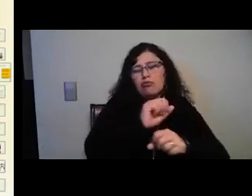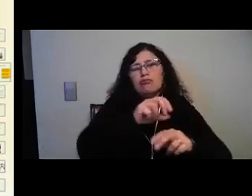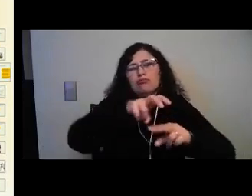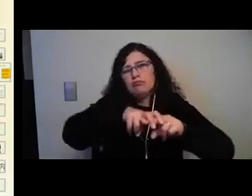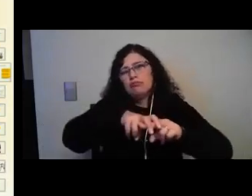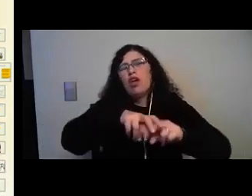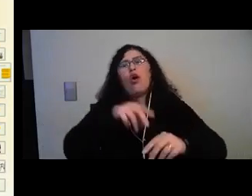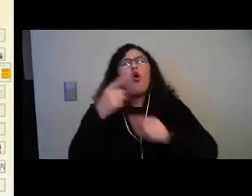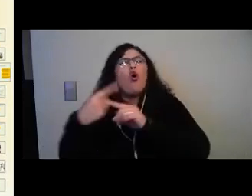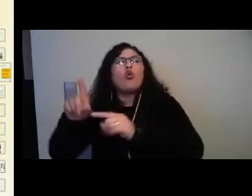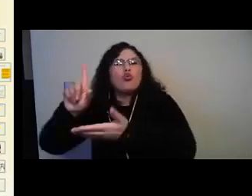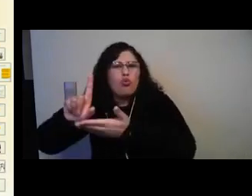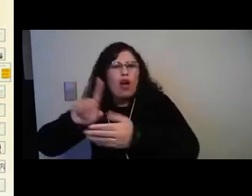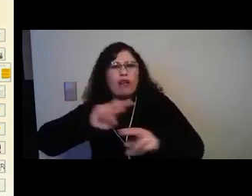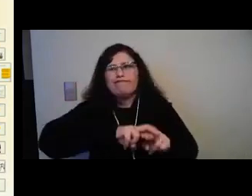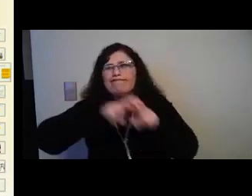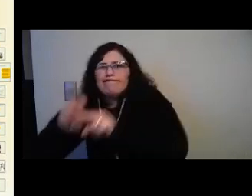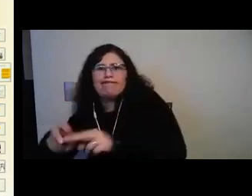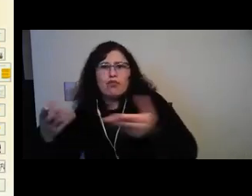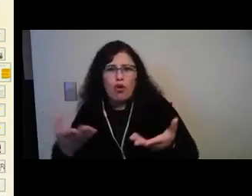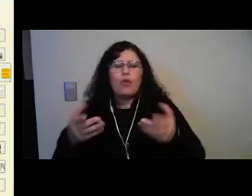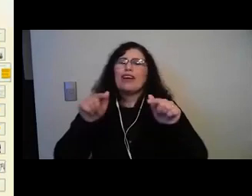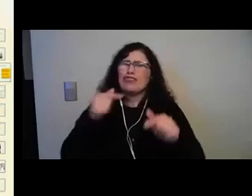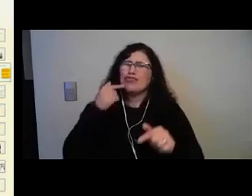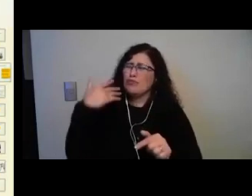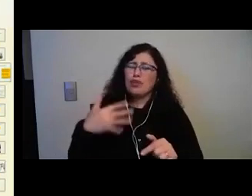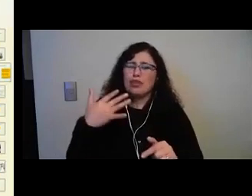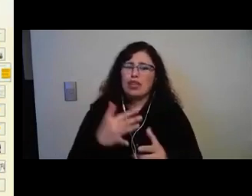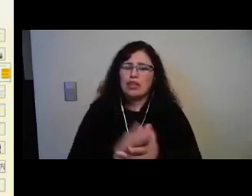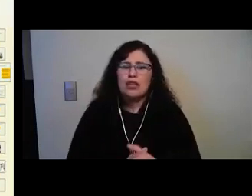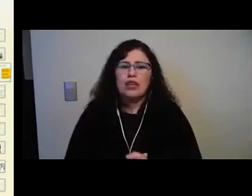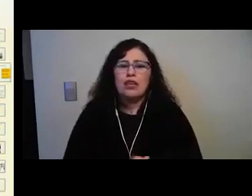otro lugar, ya. Para esto es importante,